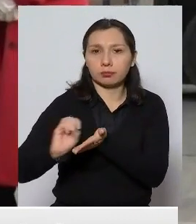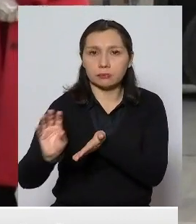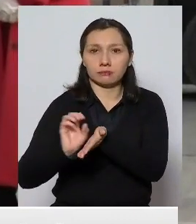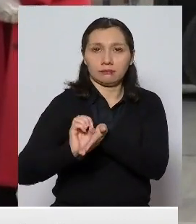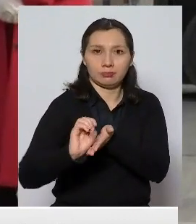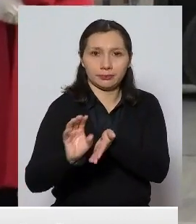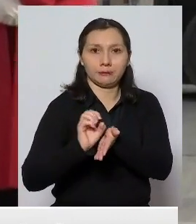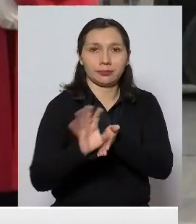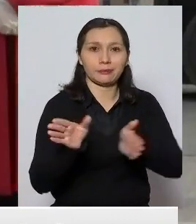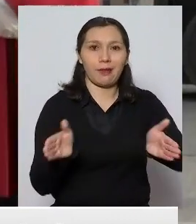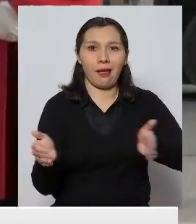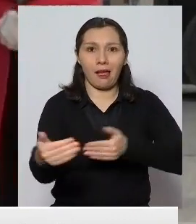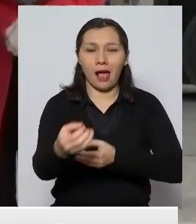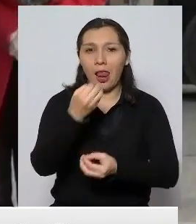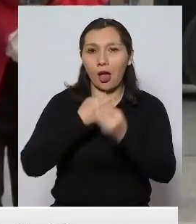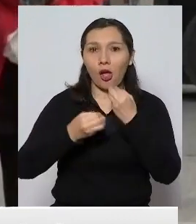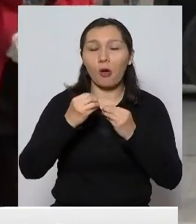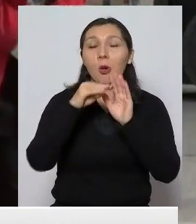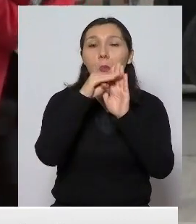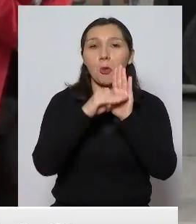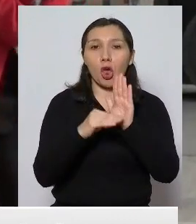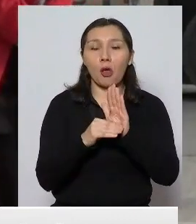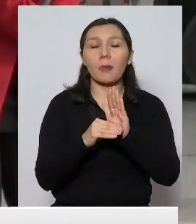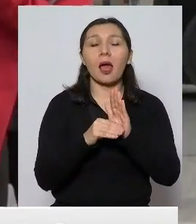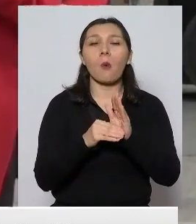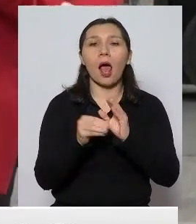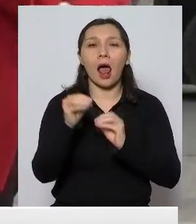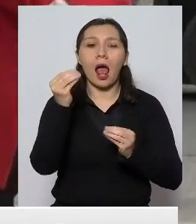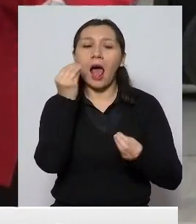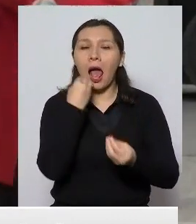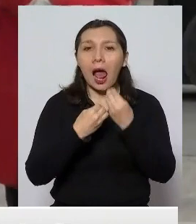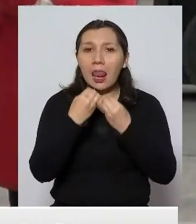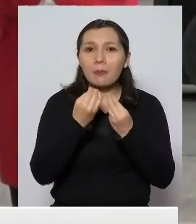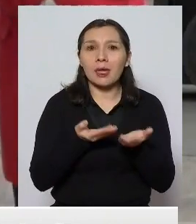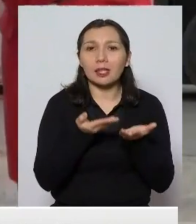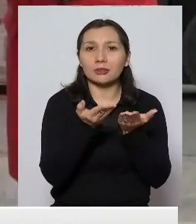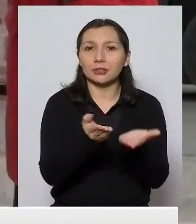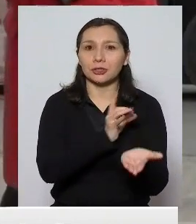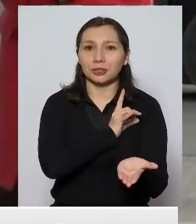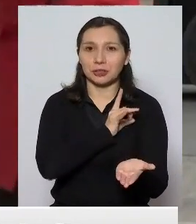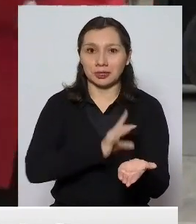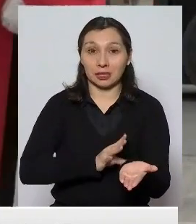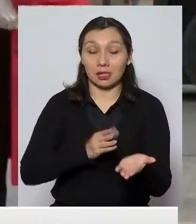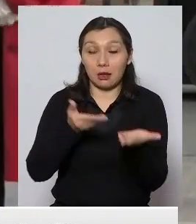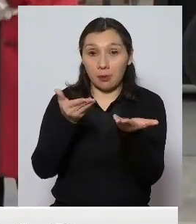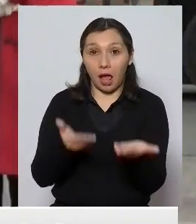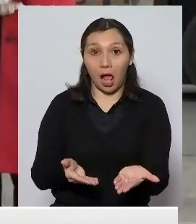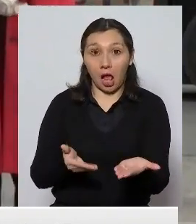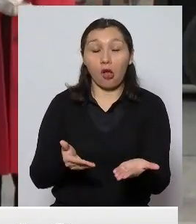estas canastas de alimentos del programa Alimentos para Chile.